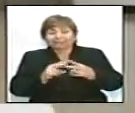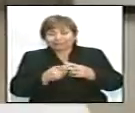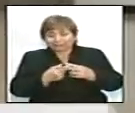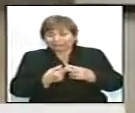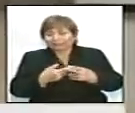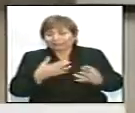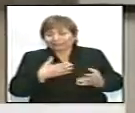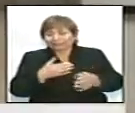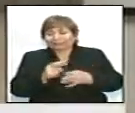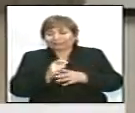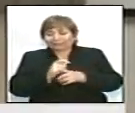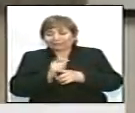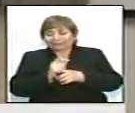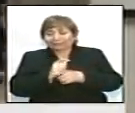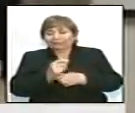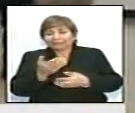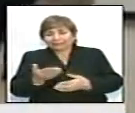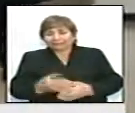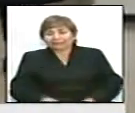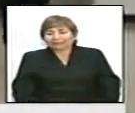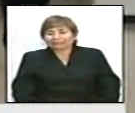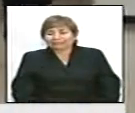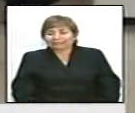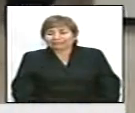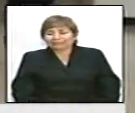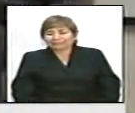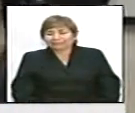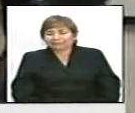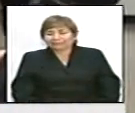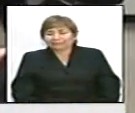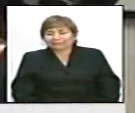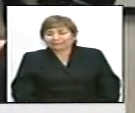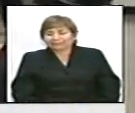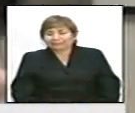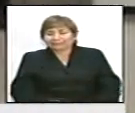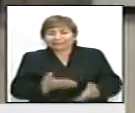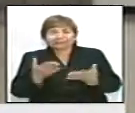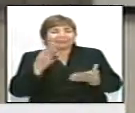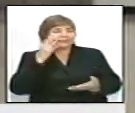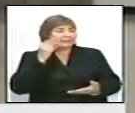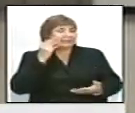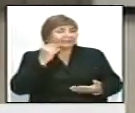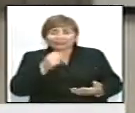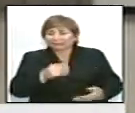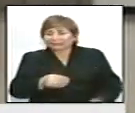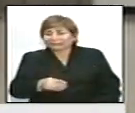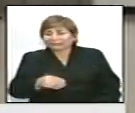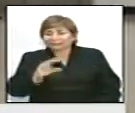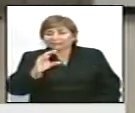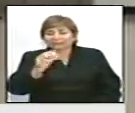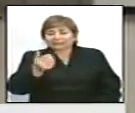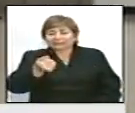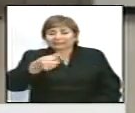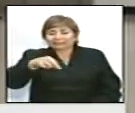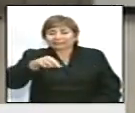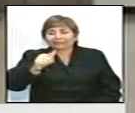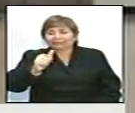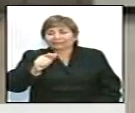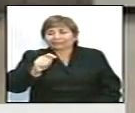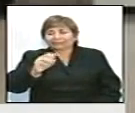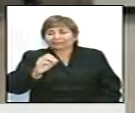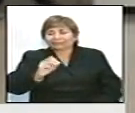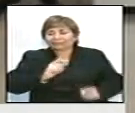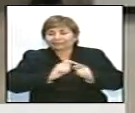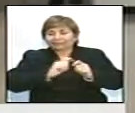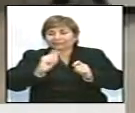mi taller a una enllantadora, sí, una enllantadora. ¿De qué parte de Chiclayo? Pátapo, Pátapo, está